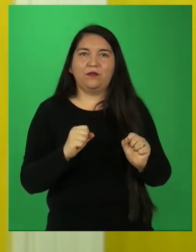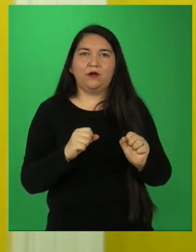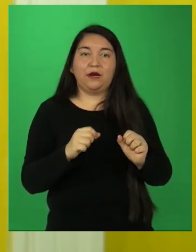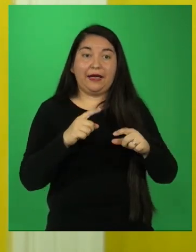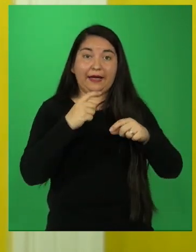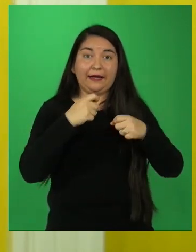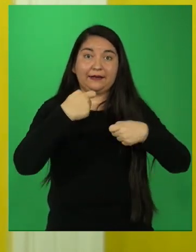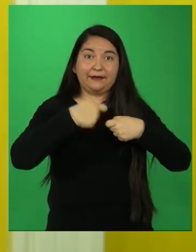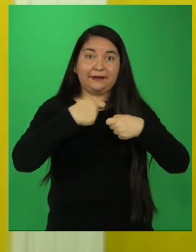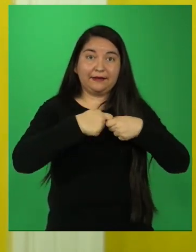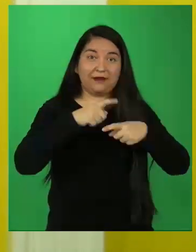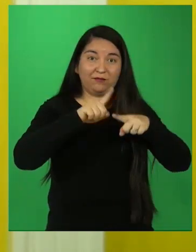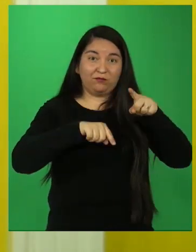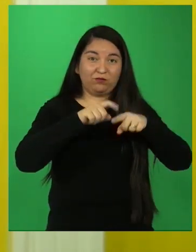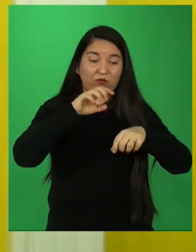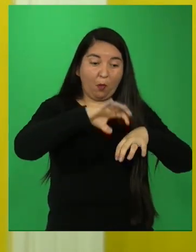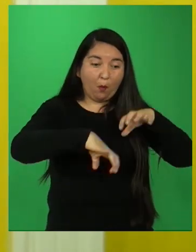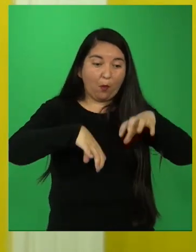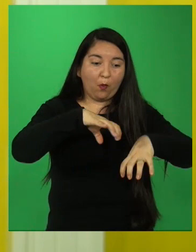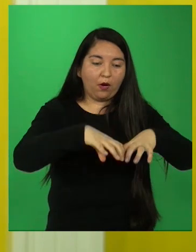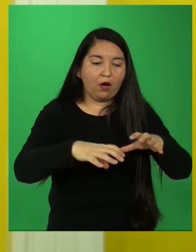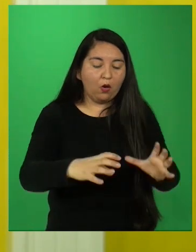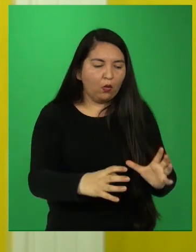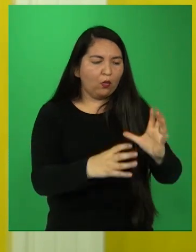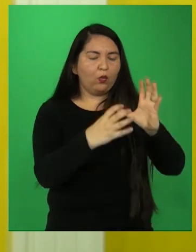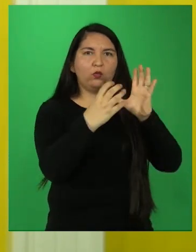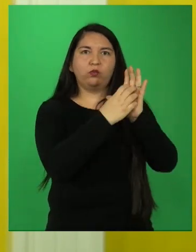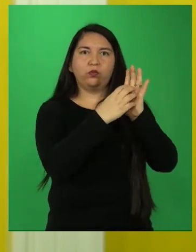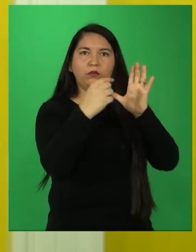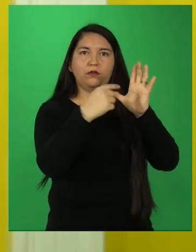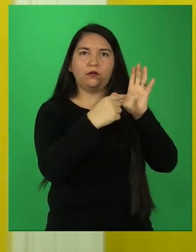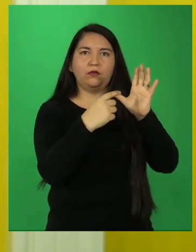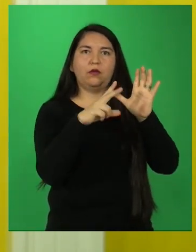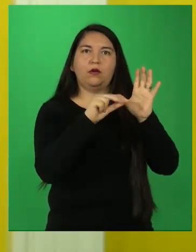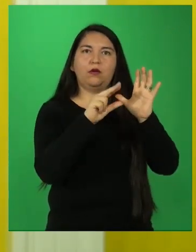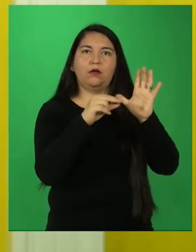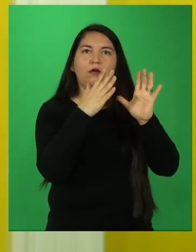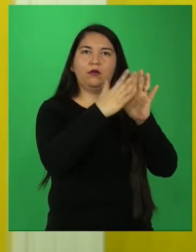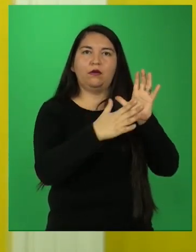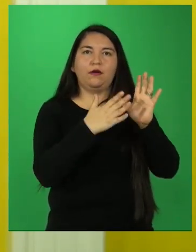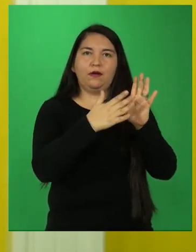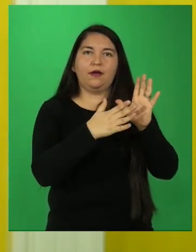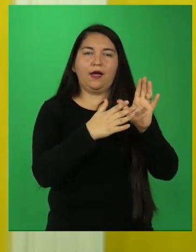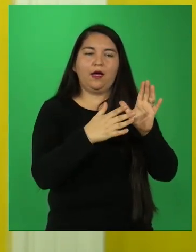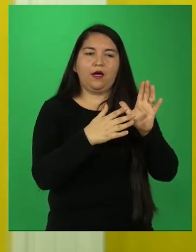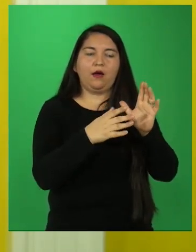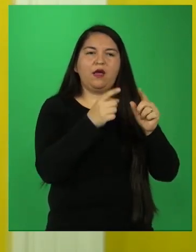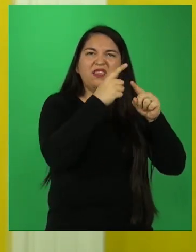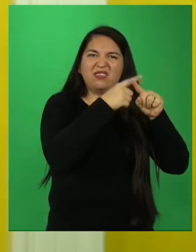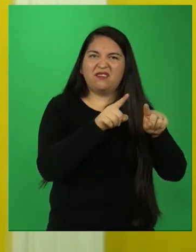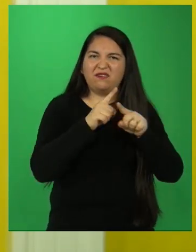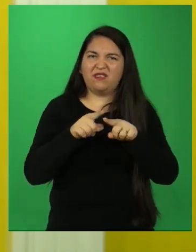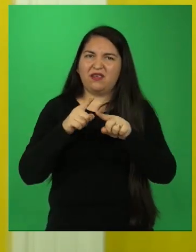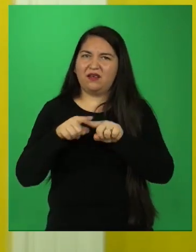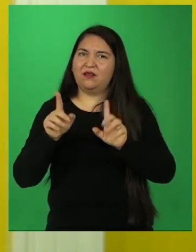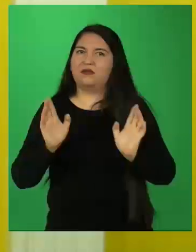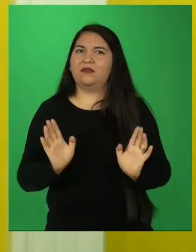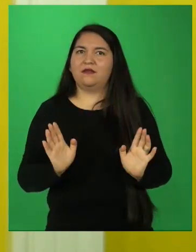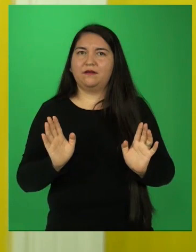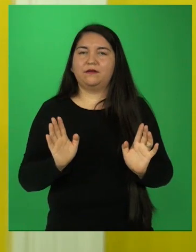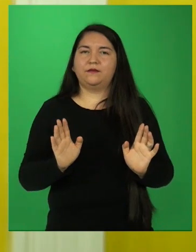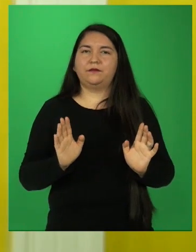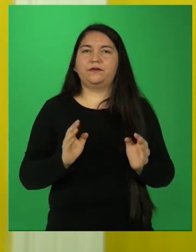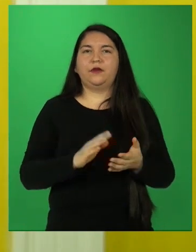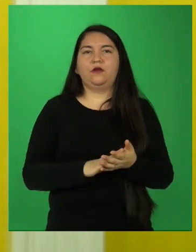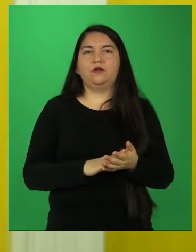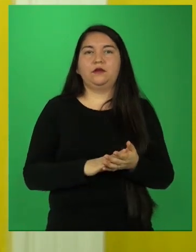de tierra se dieron cuenta que habían organismos distintos antiguamente, muy parecidos a nosotros pero distintos. Entonces se